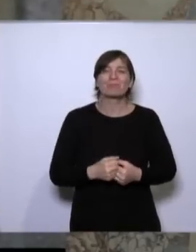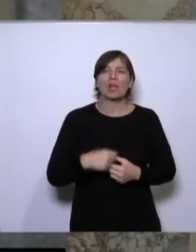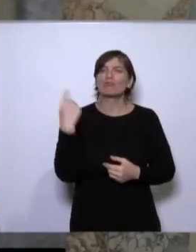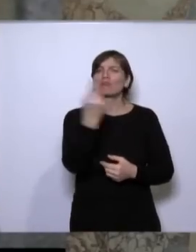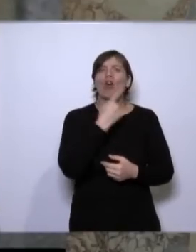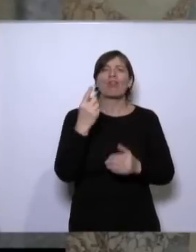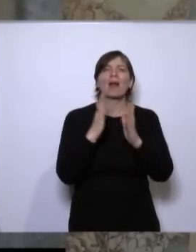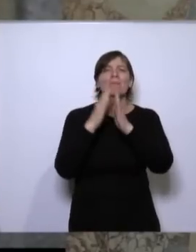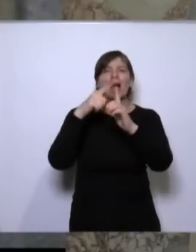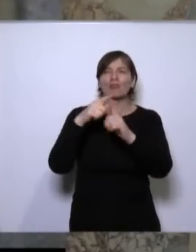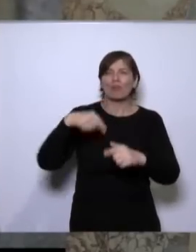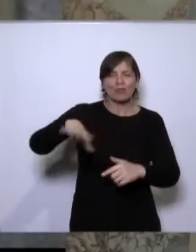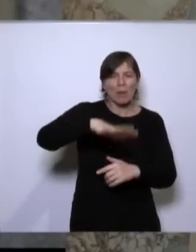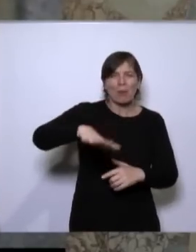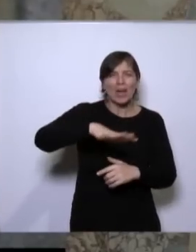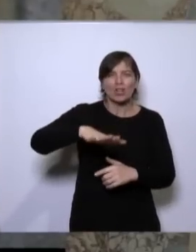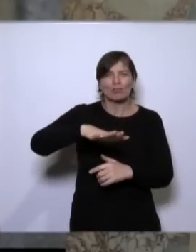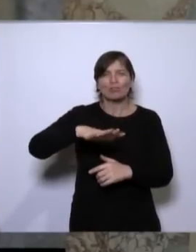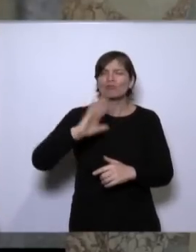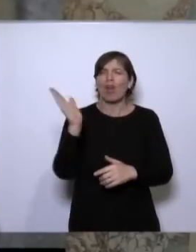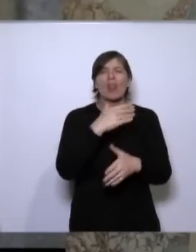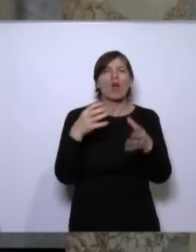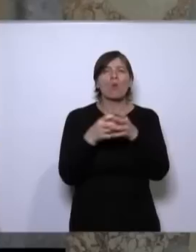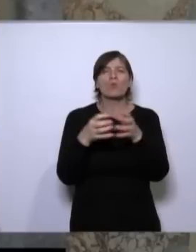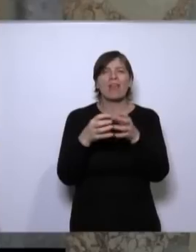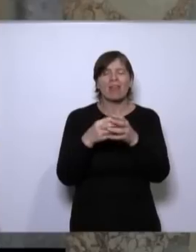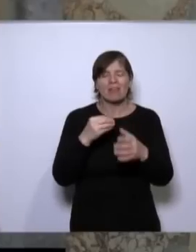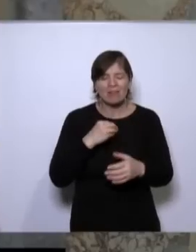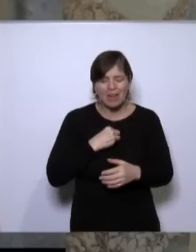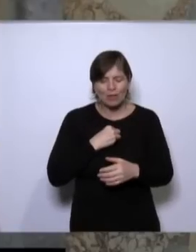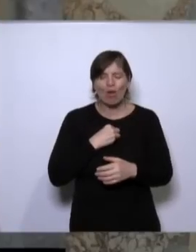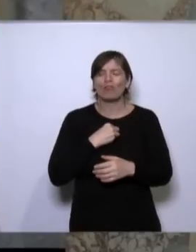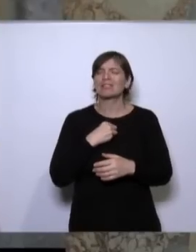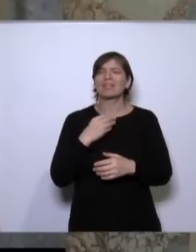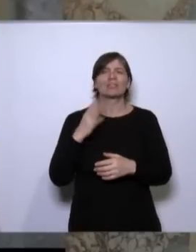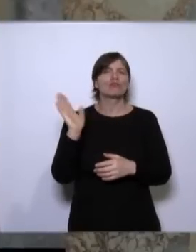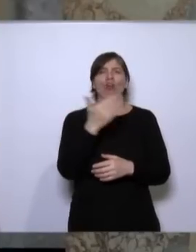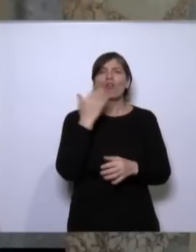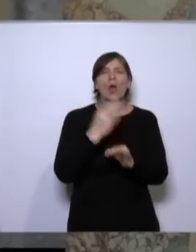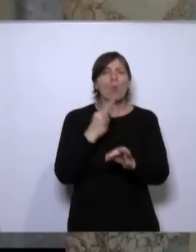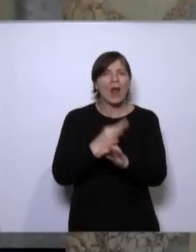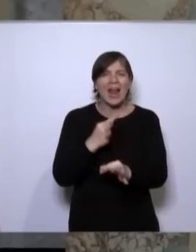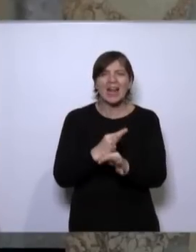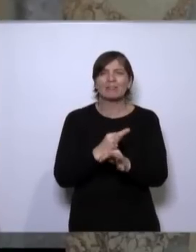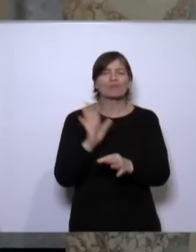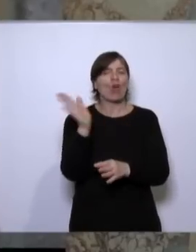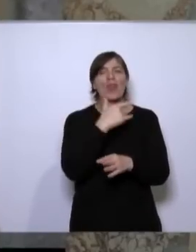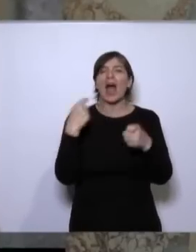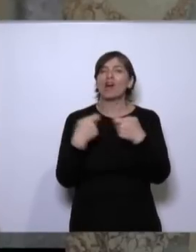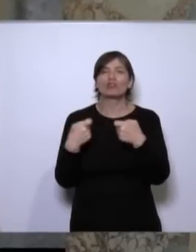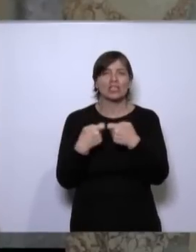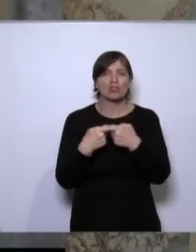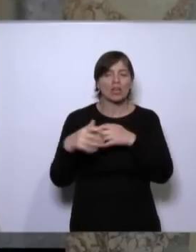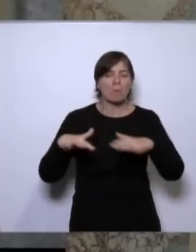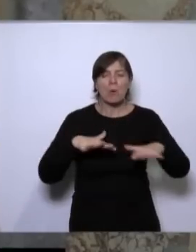sus parroquias, sus comunidades religiosas, sus colegios, sus asociaciones